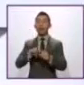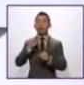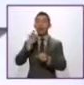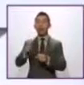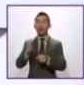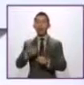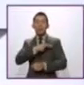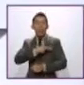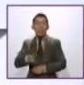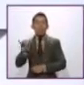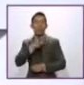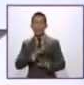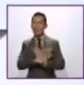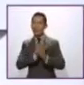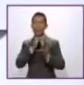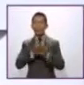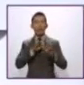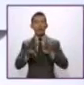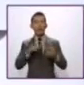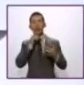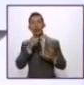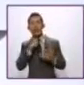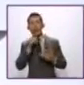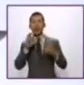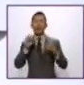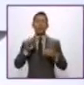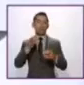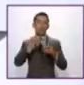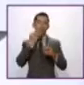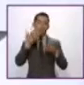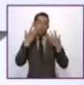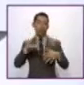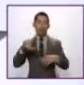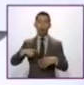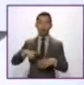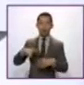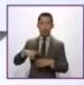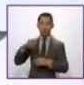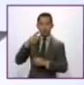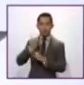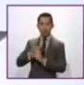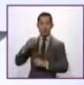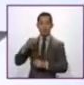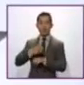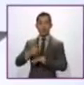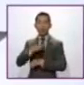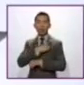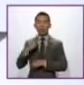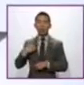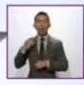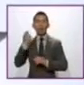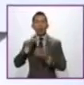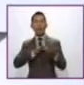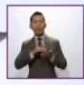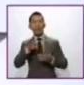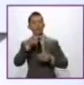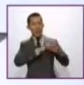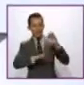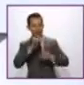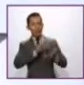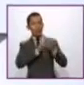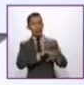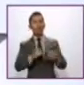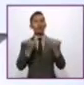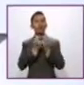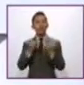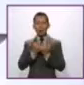pobreza, de desempleo, de deserción escolar. El gobierno del Estado tiene que acompañar oportunamente, sí a los empresarios, pero también a